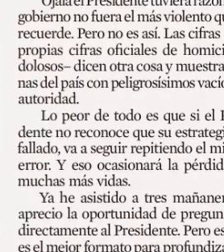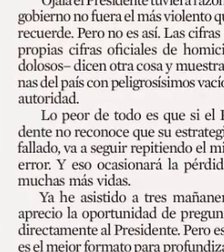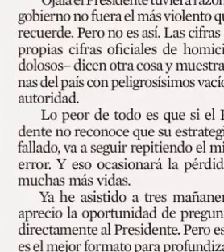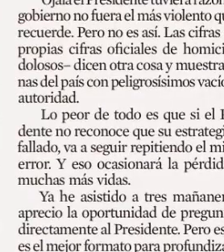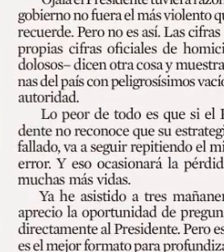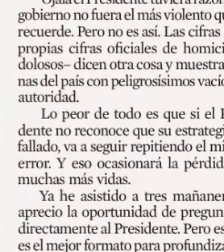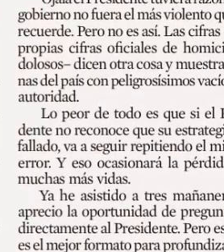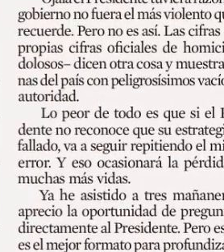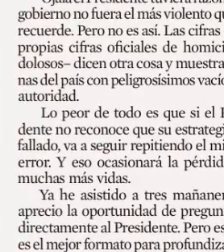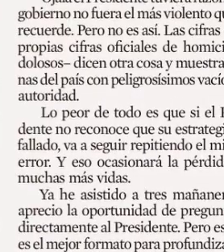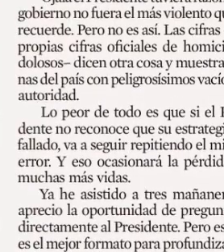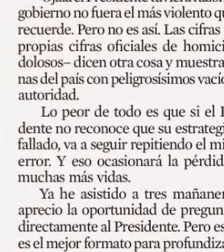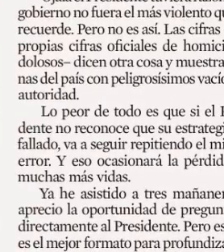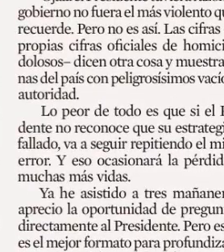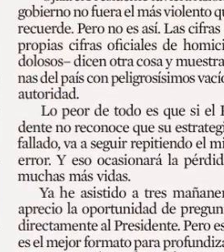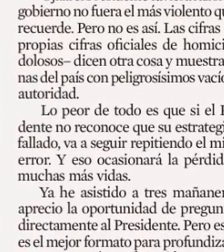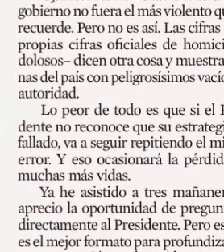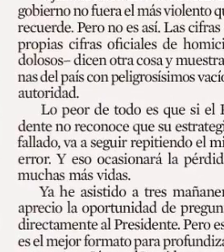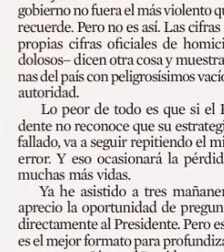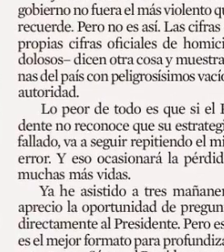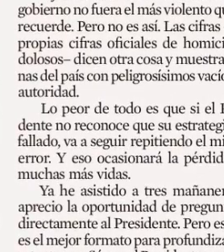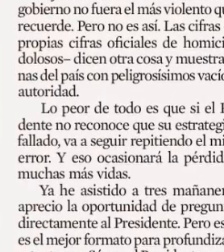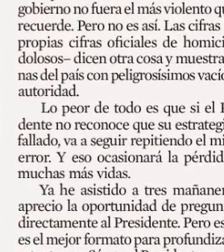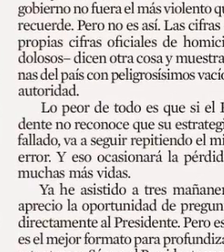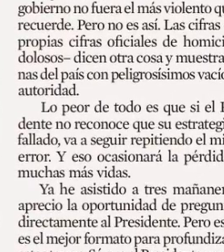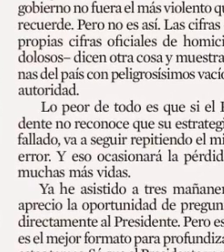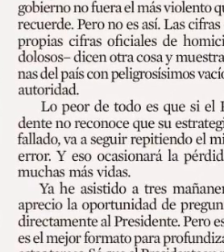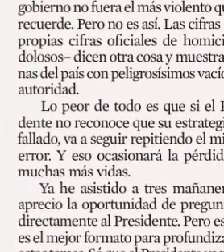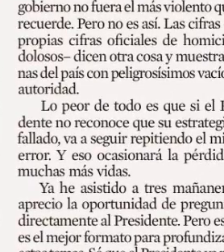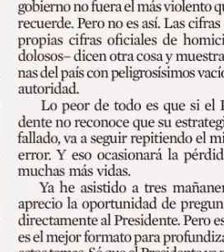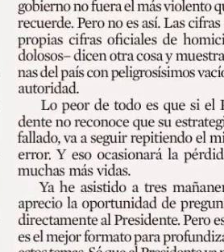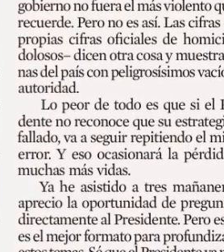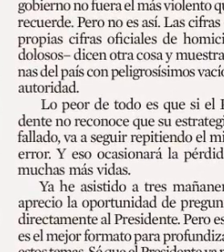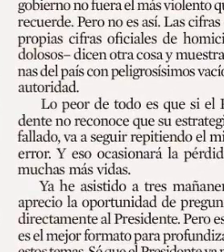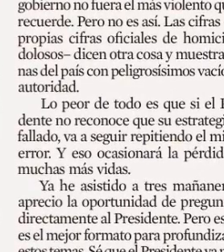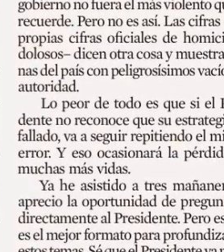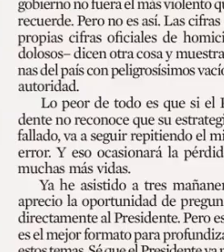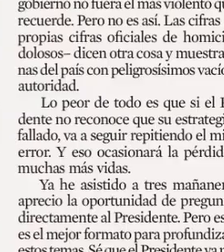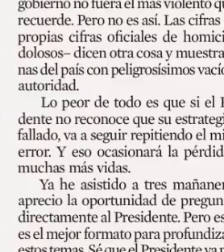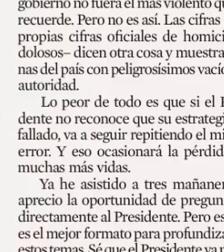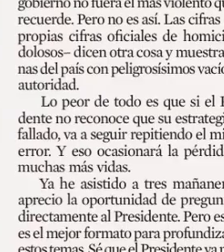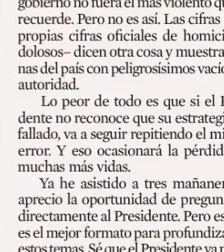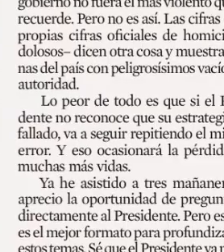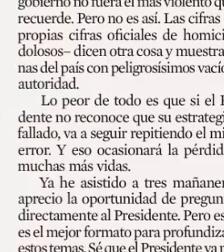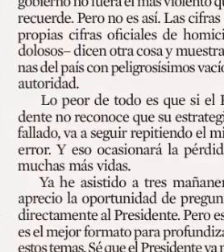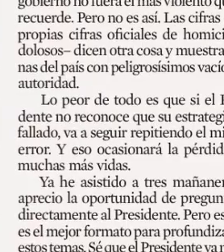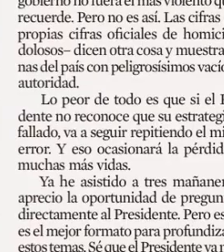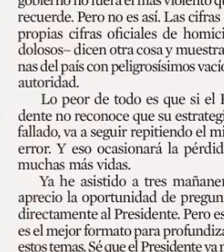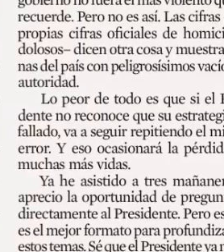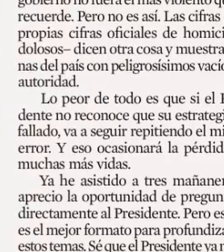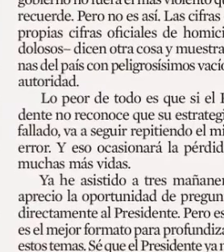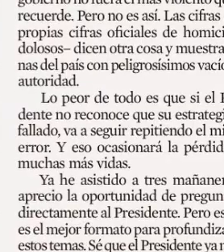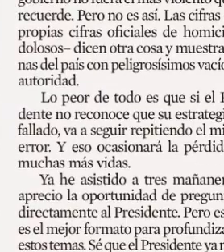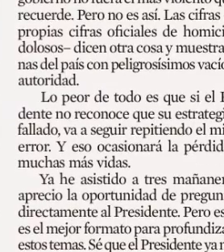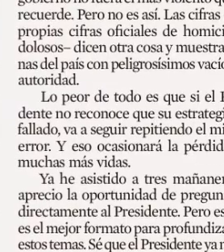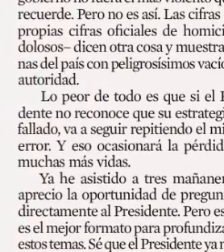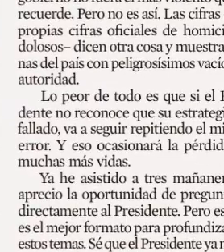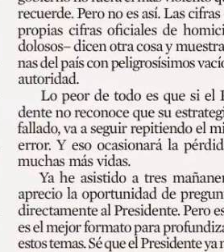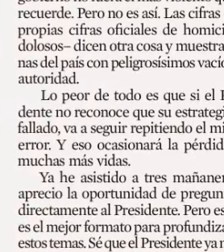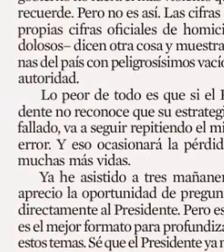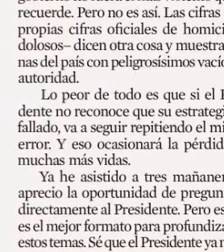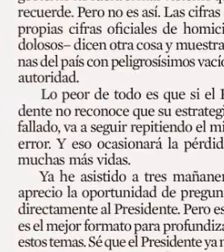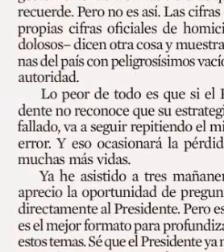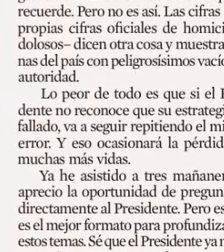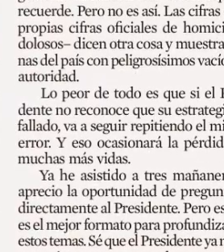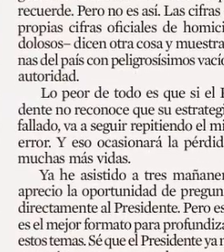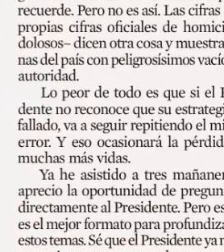dolosos cometidos durante los 33 meses que López Obrador lleva dirigiendo el Ejecutivo Federal. Abrazos no balazos y la militarización